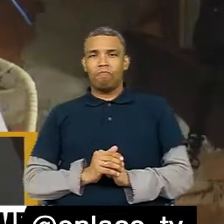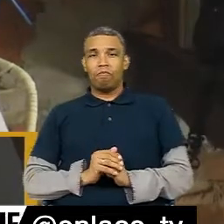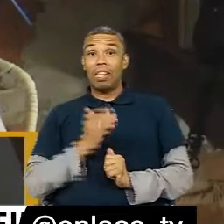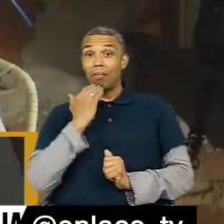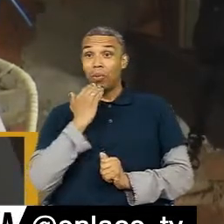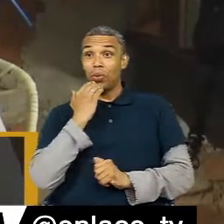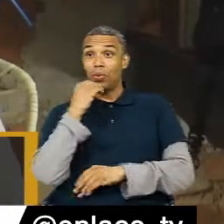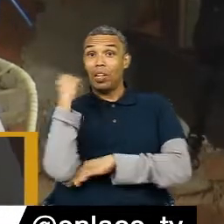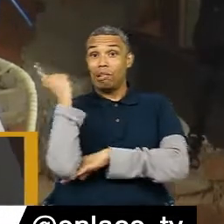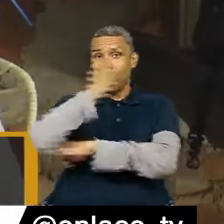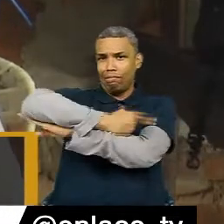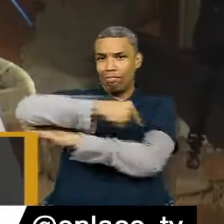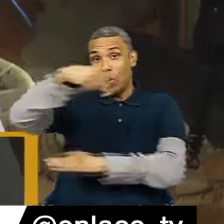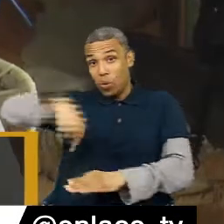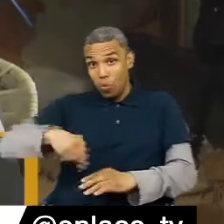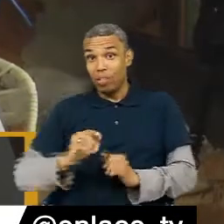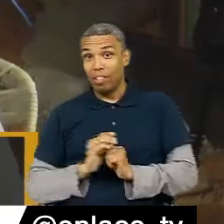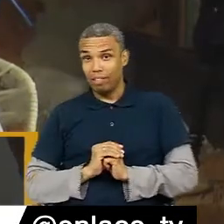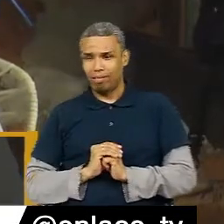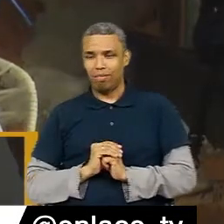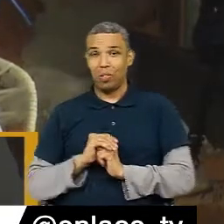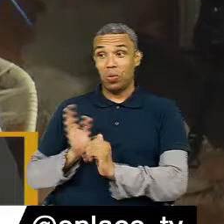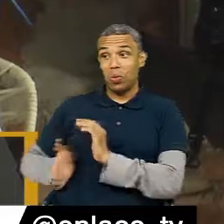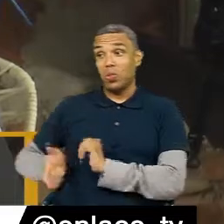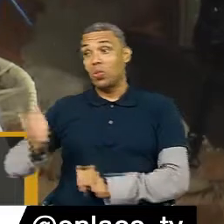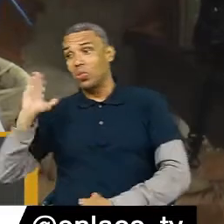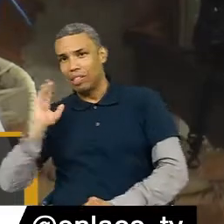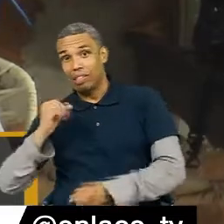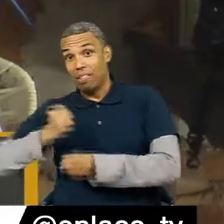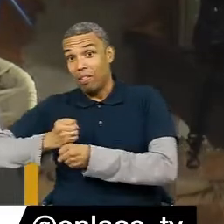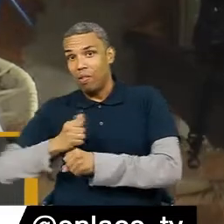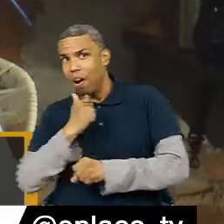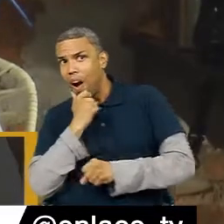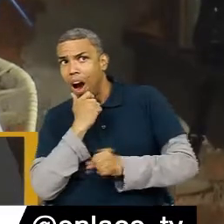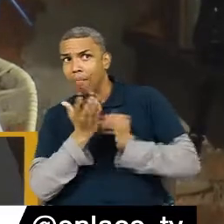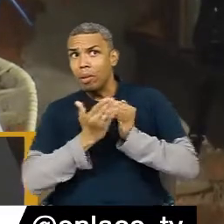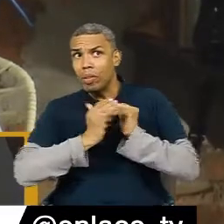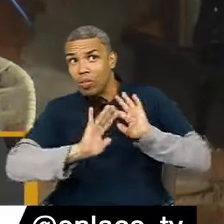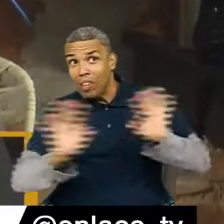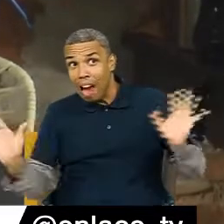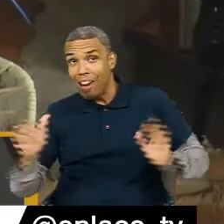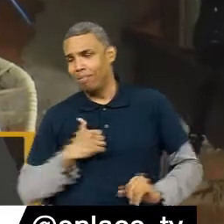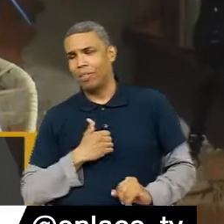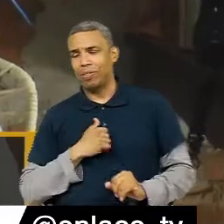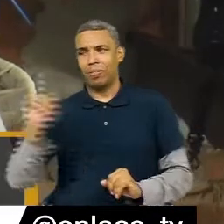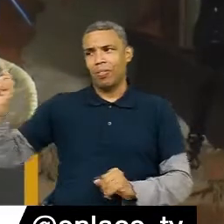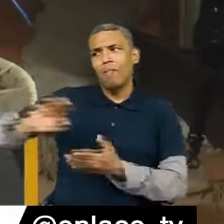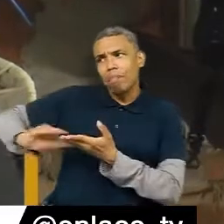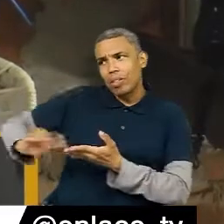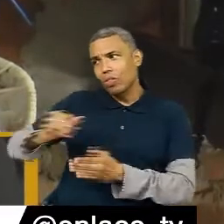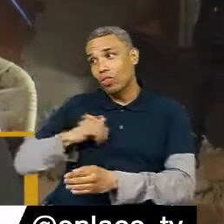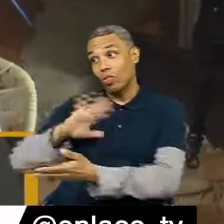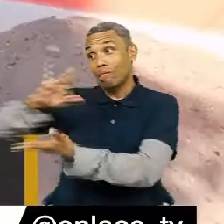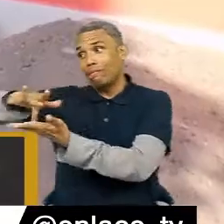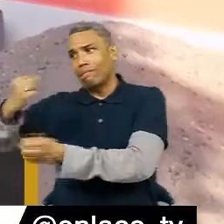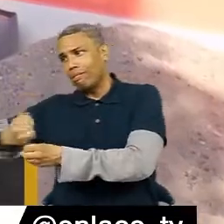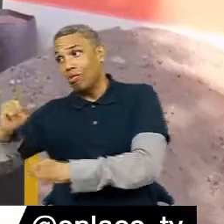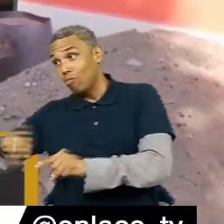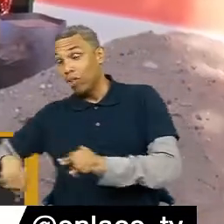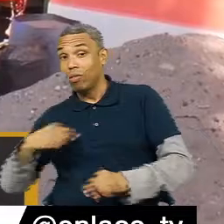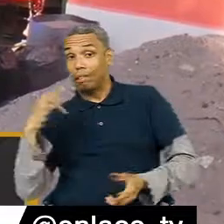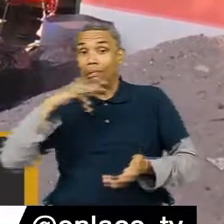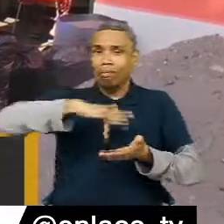algo que ya uno se siente contento por tener firme ya los papeles y organizado para poder estar bien acá. Como